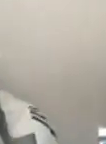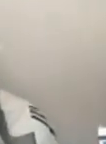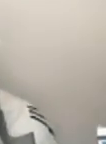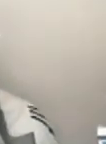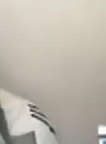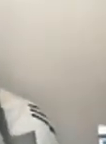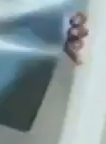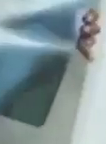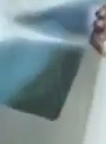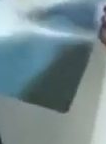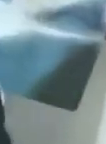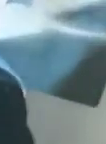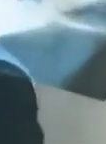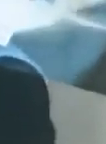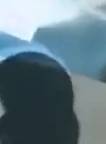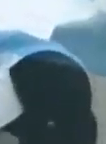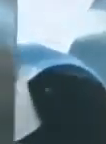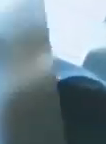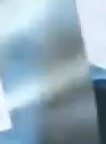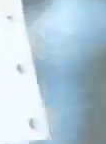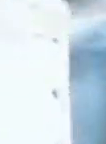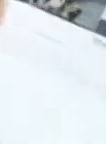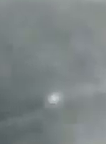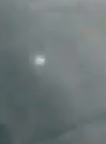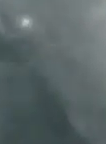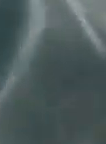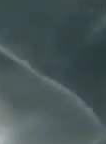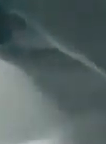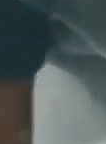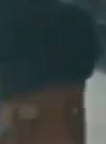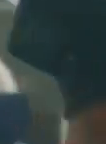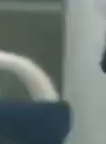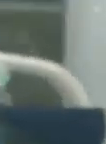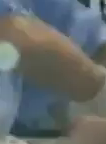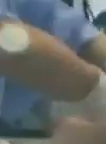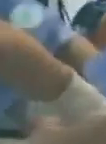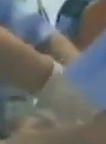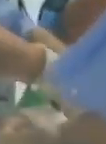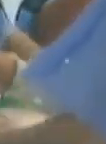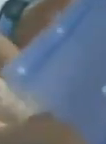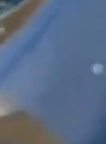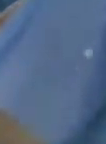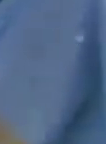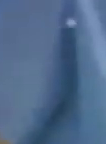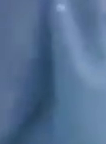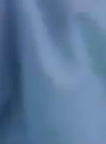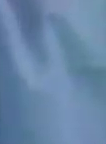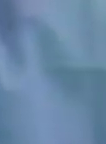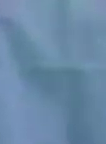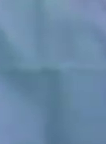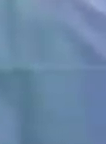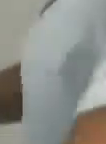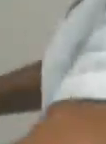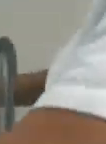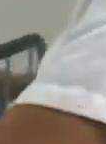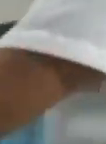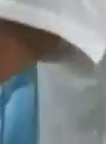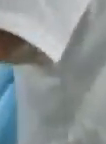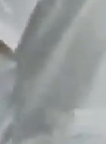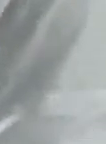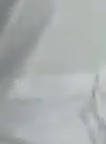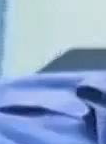y ahora es misión Barrio Adentro 100%, milagro revolucionario. Ese es nuestro objetivo como cristianos,